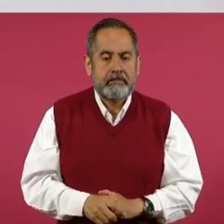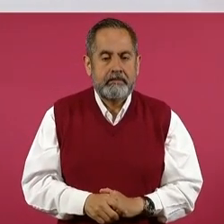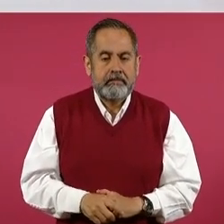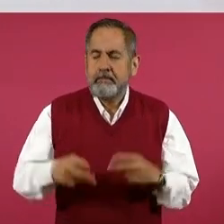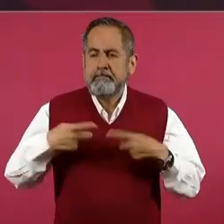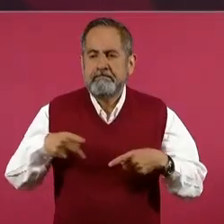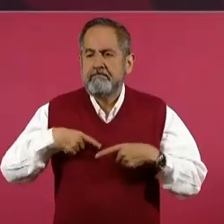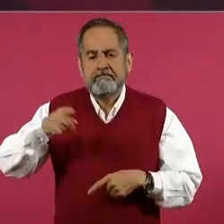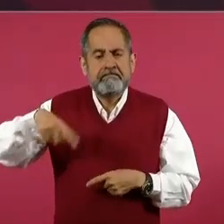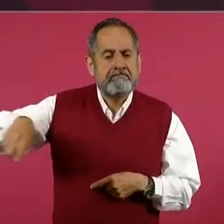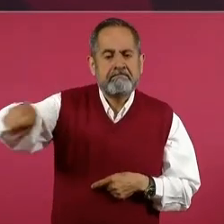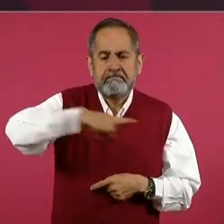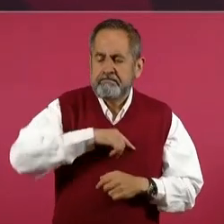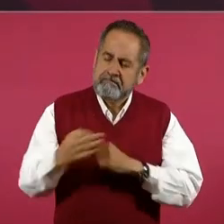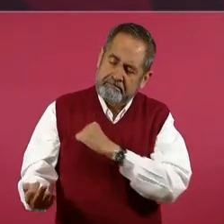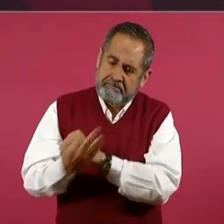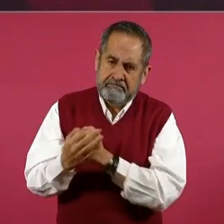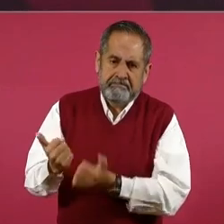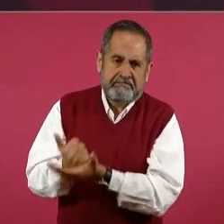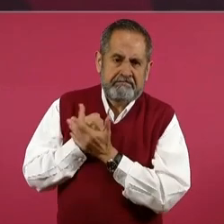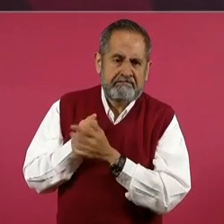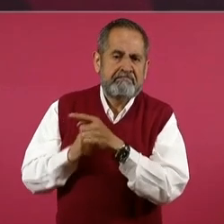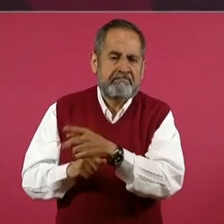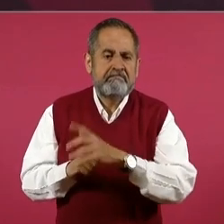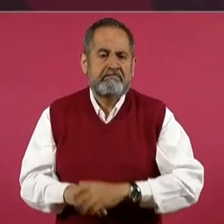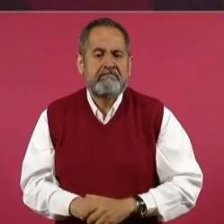La gente.